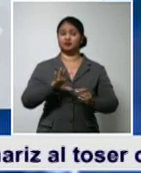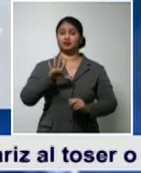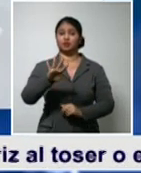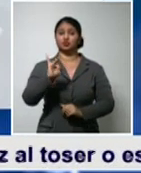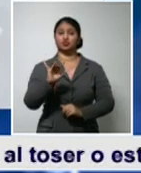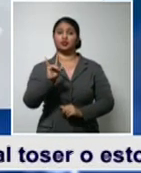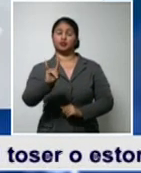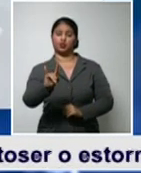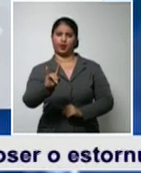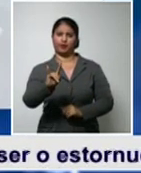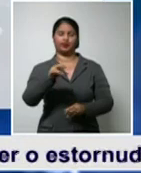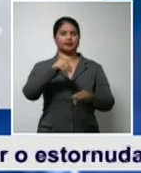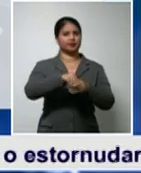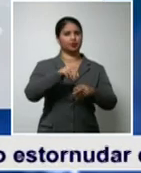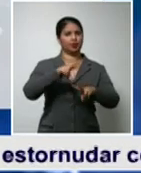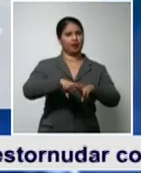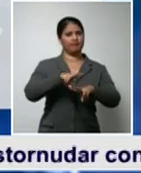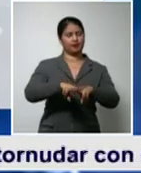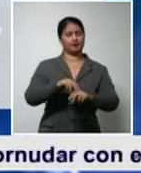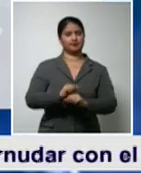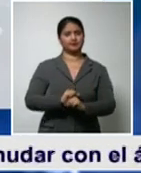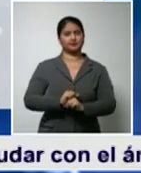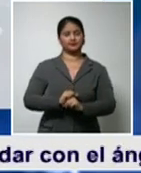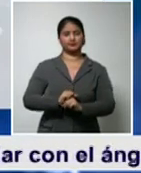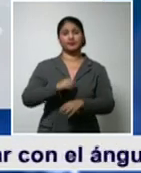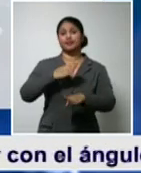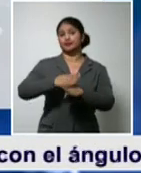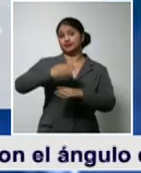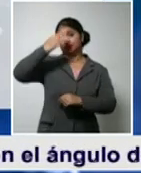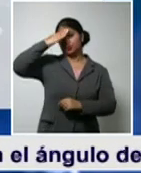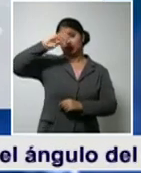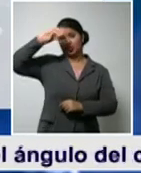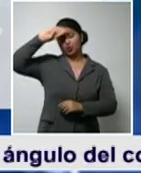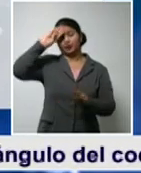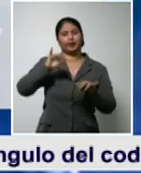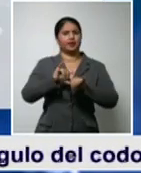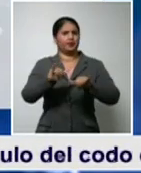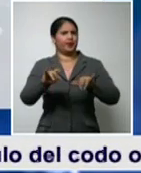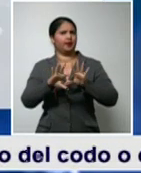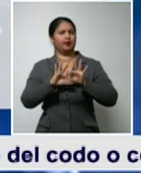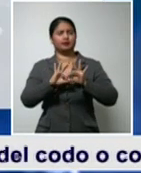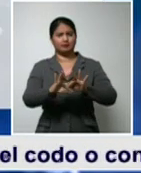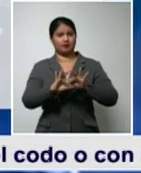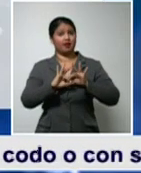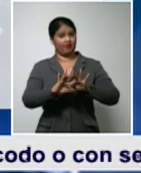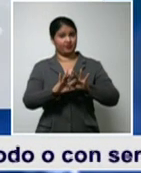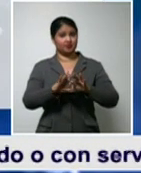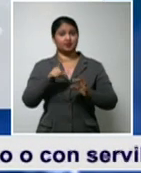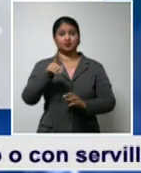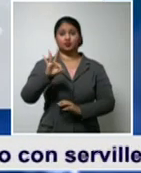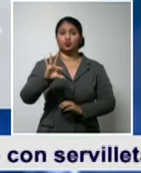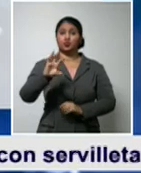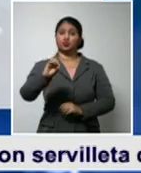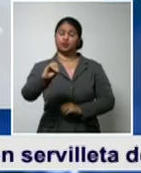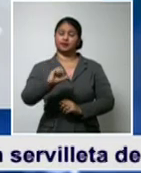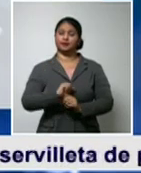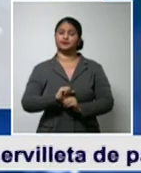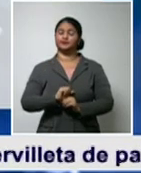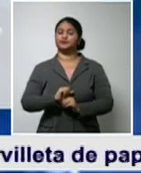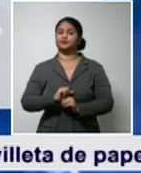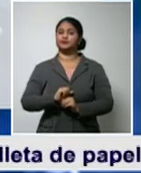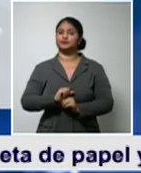579, Santiago, una cifra muy elevada también, 180, Camagüey ha